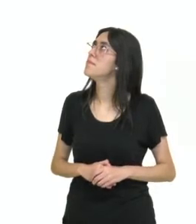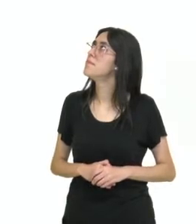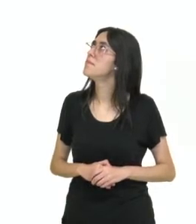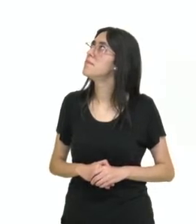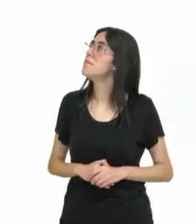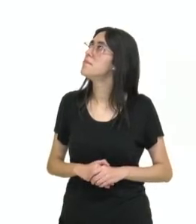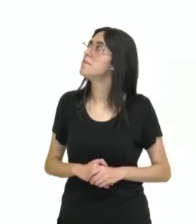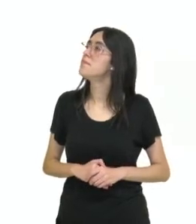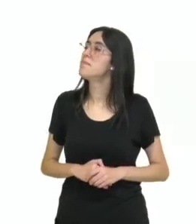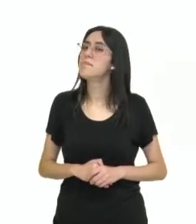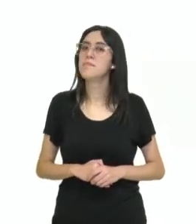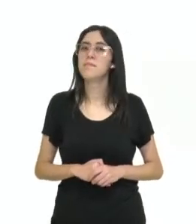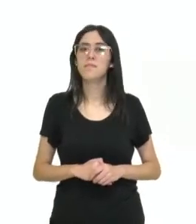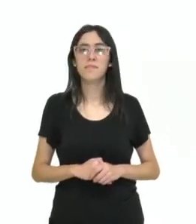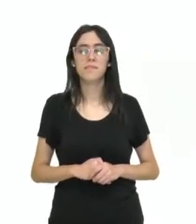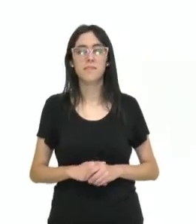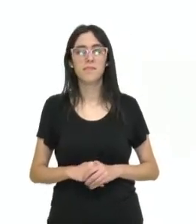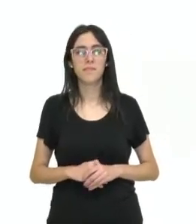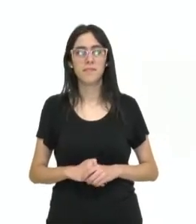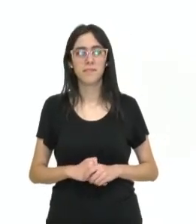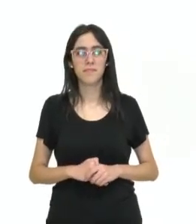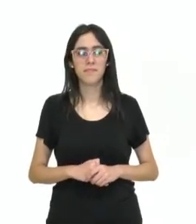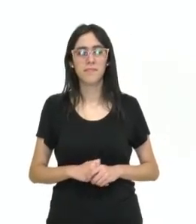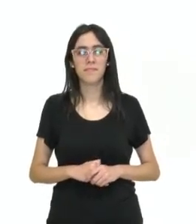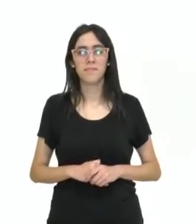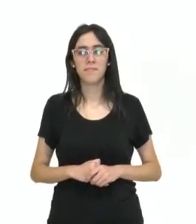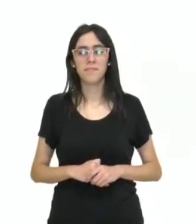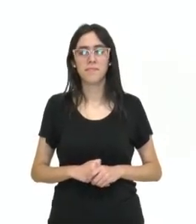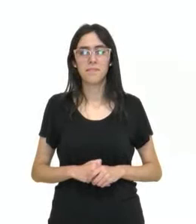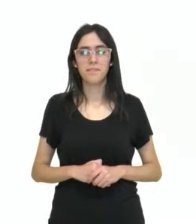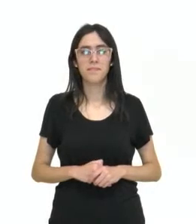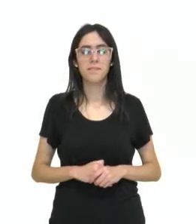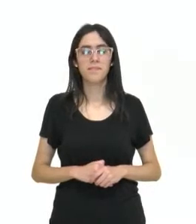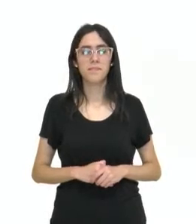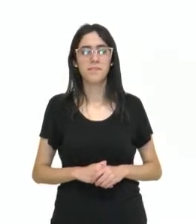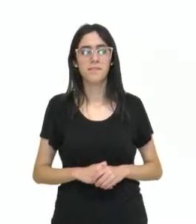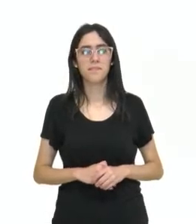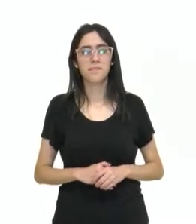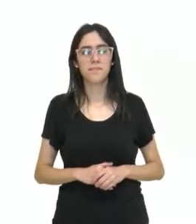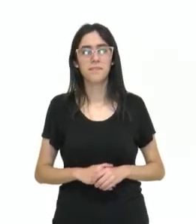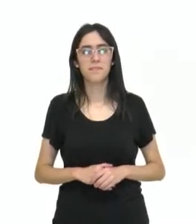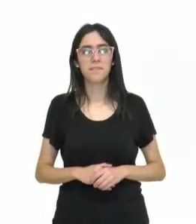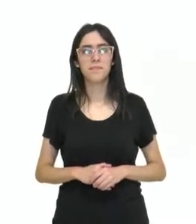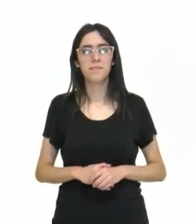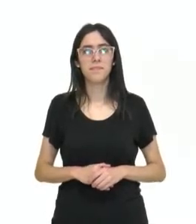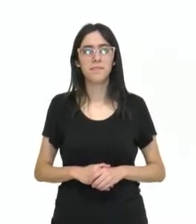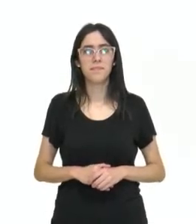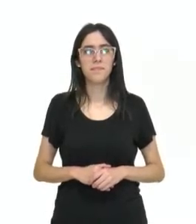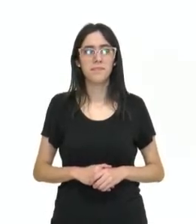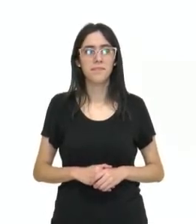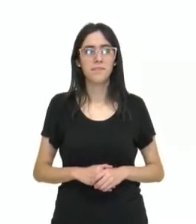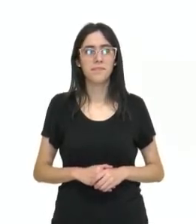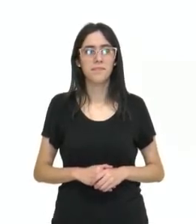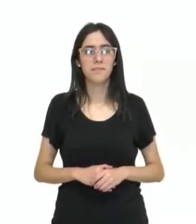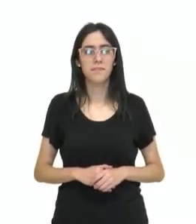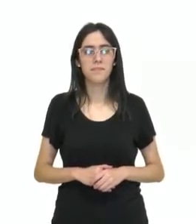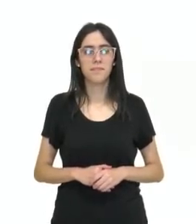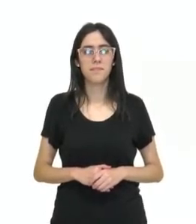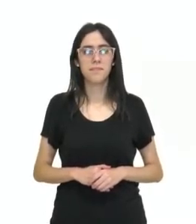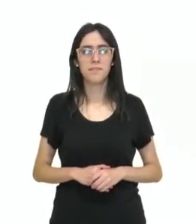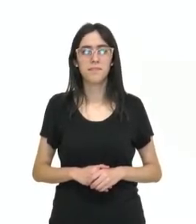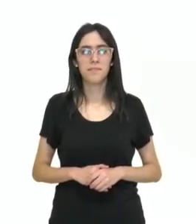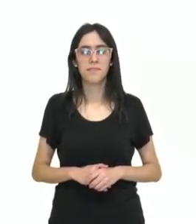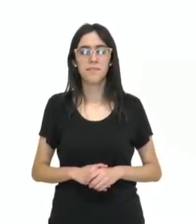los españoles a nuestros visitantes. La conclusión, a grandes rasgos,